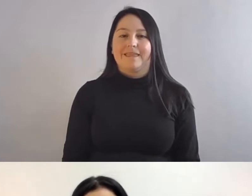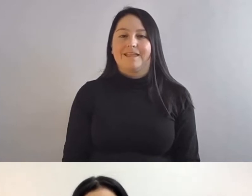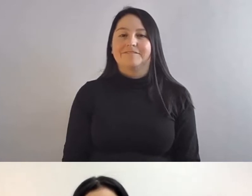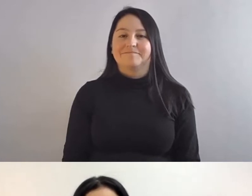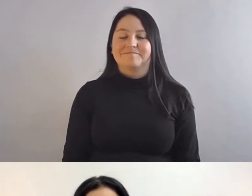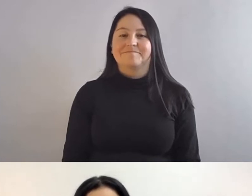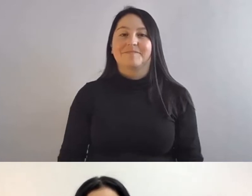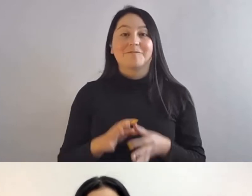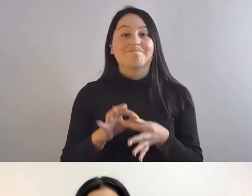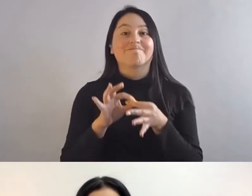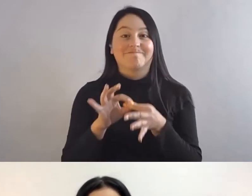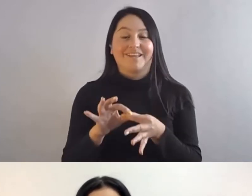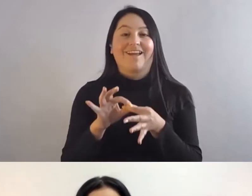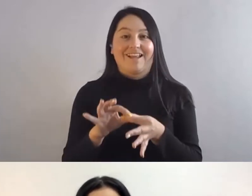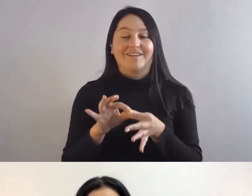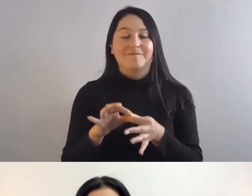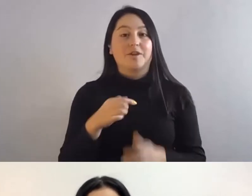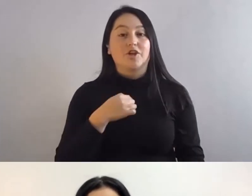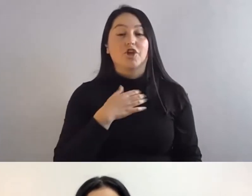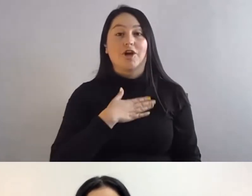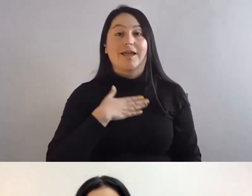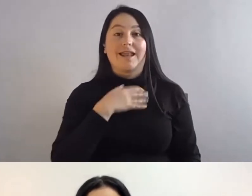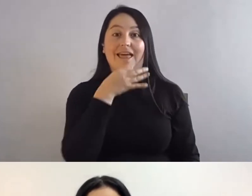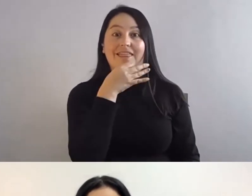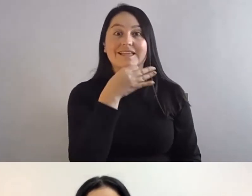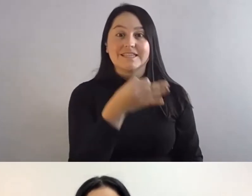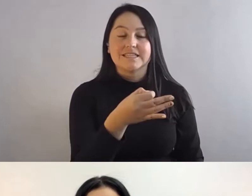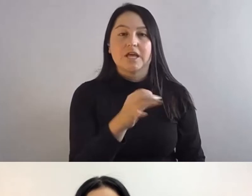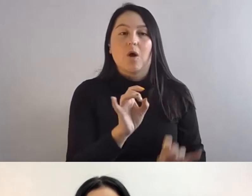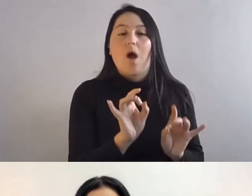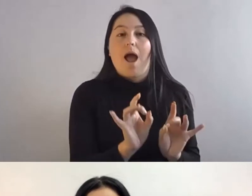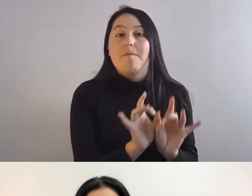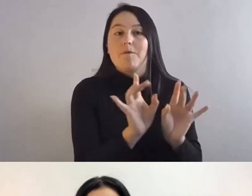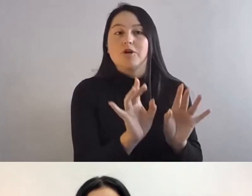Muchas gracias. Yo quería decir, a propósito de algo que apareció entre medio,